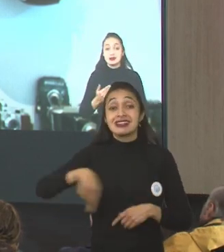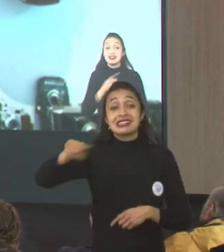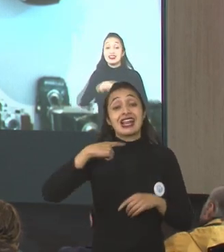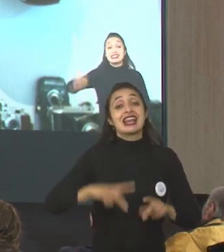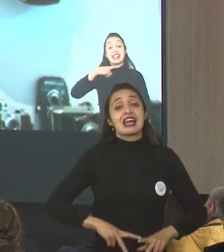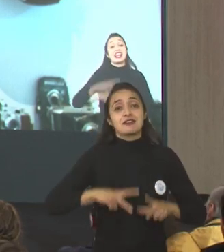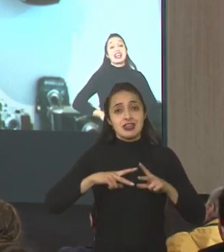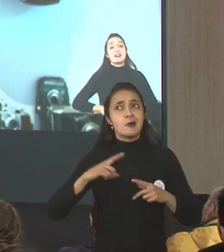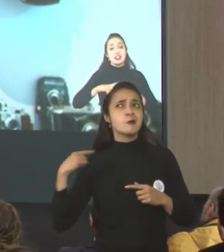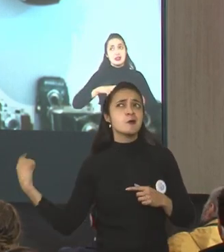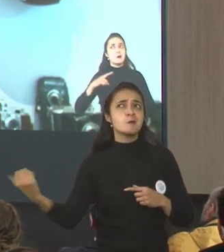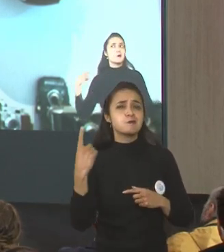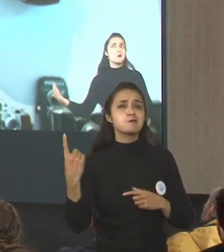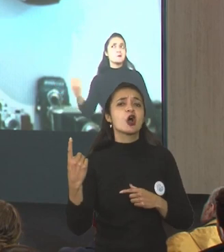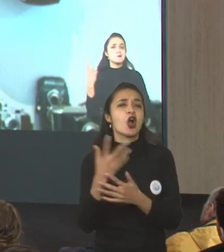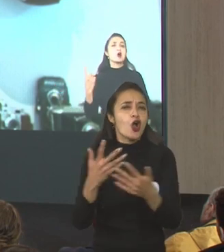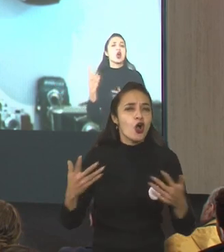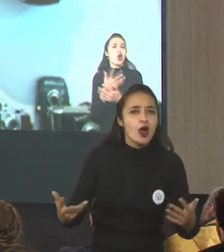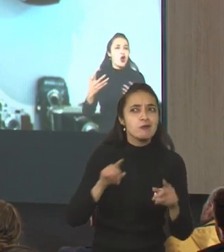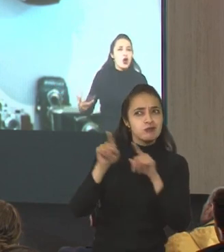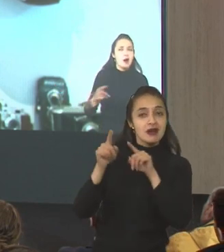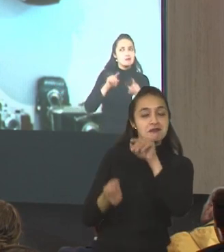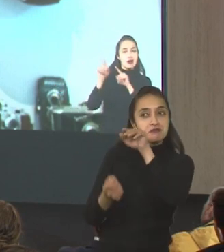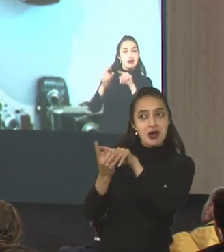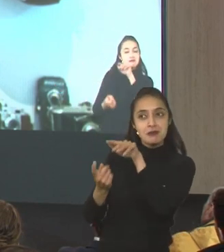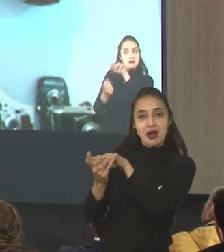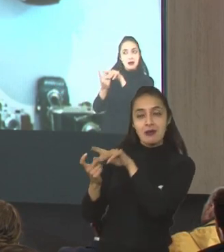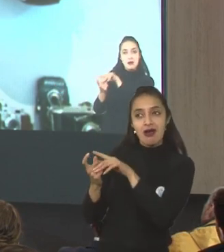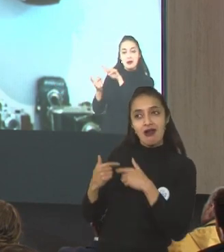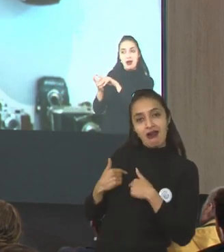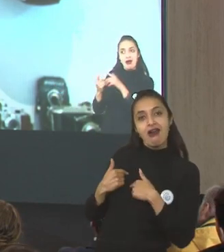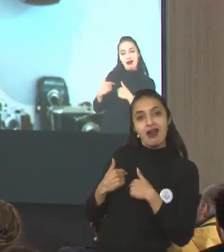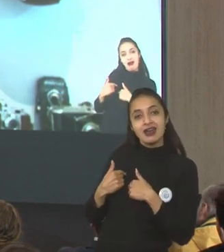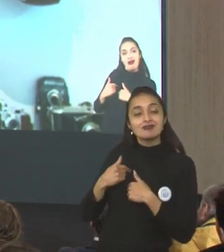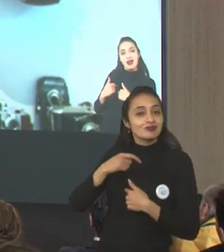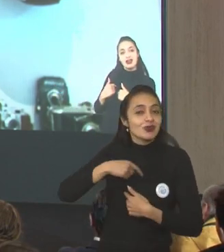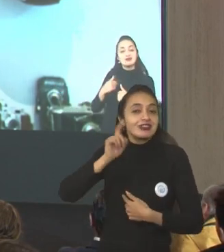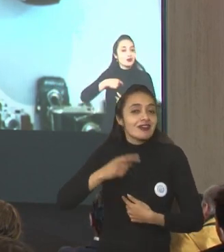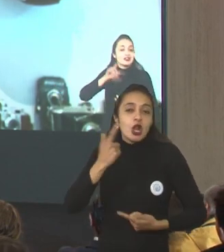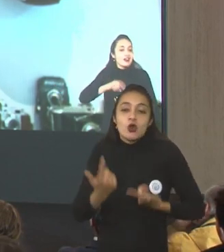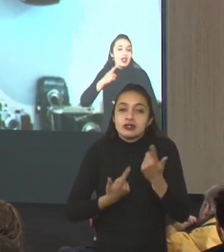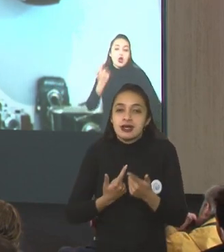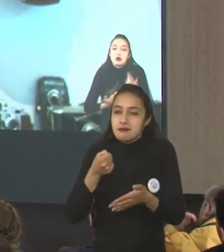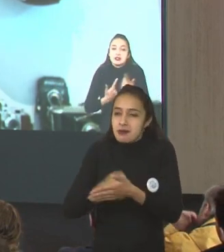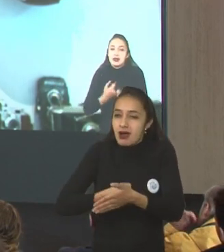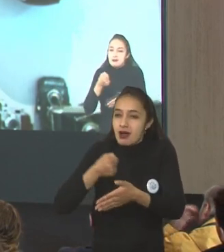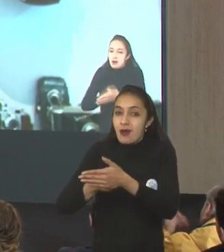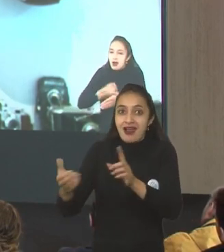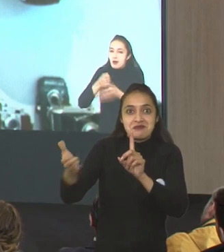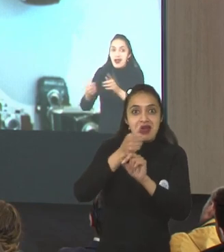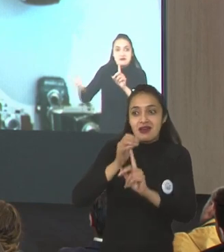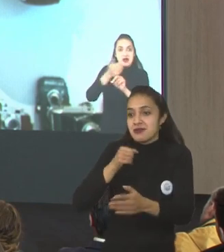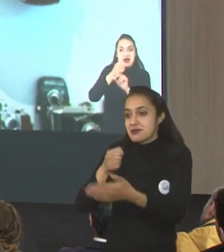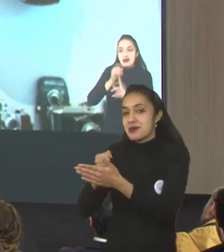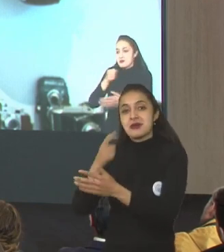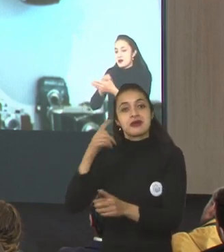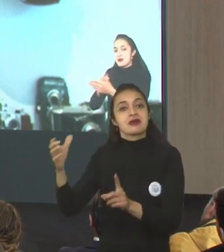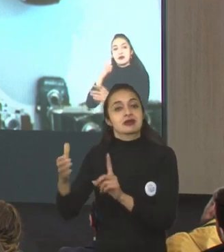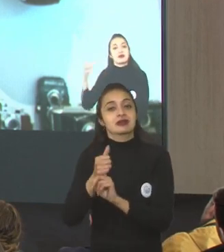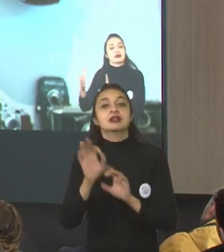tiene guardadas muchas cosas, y nosotros tenemos que luchar para conseguirlas. Mi invitación también es